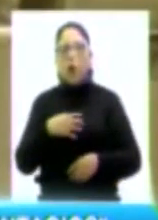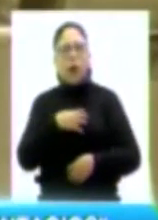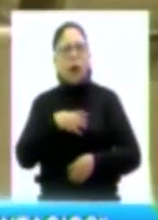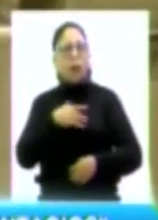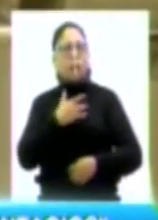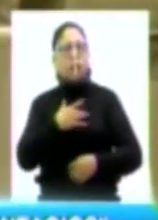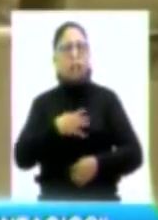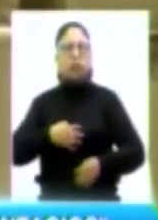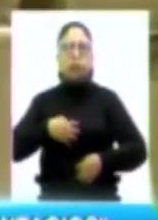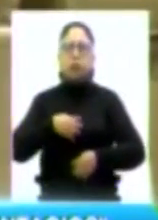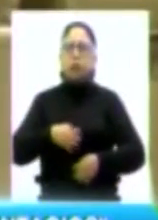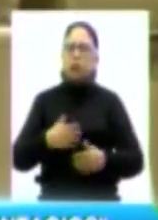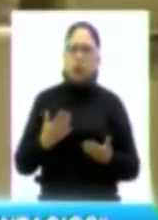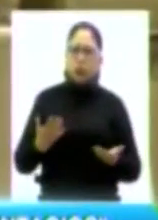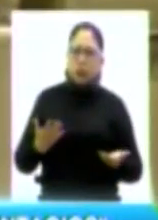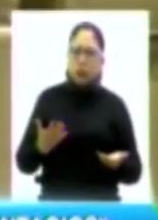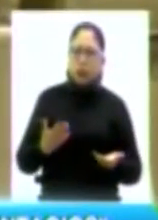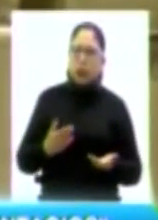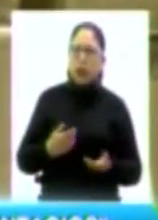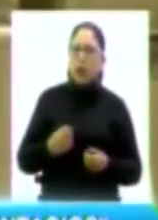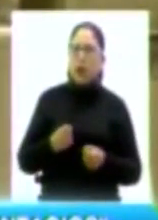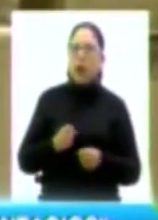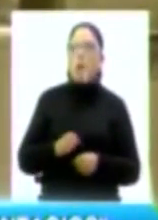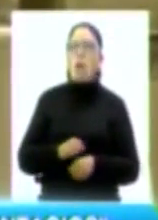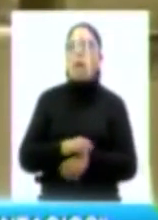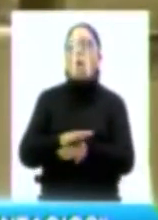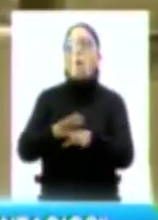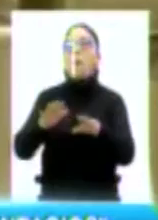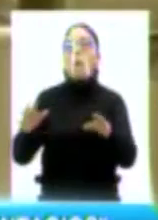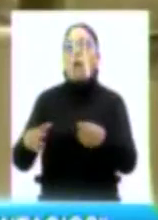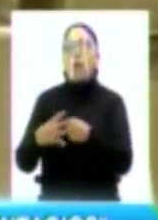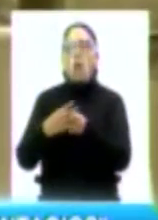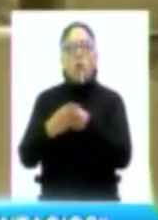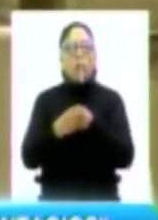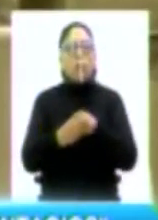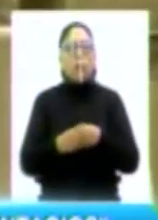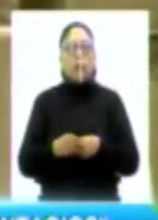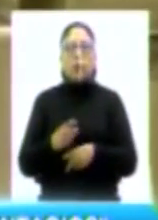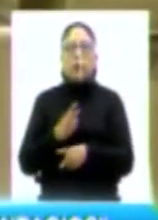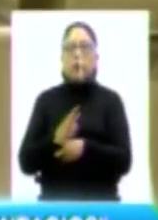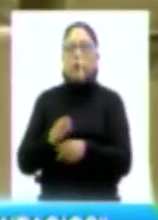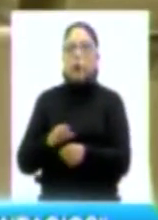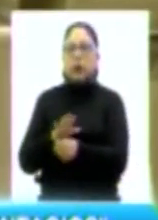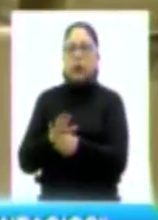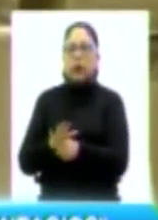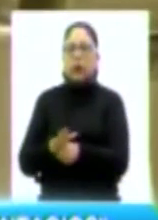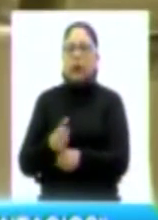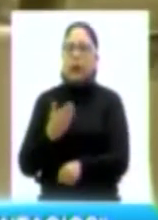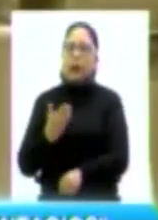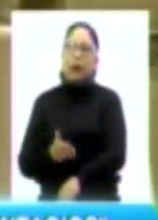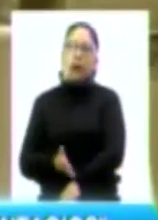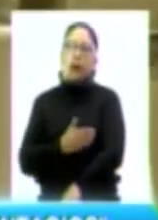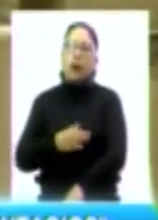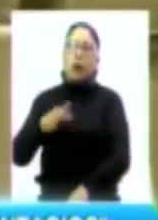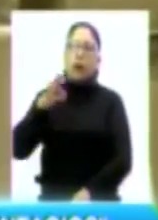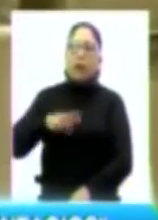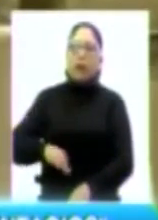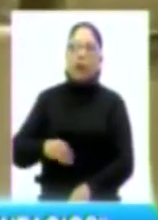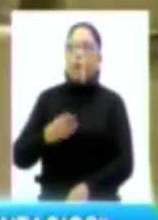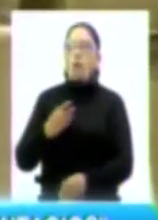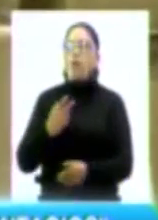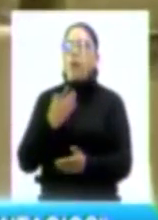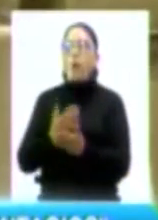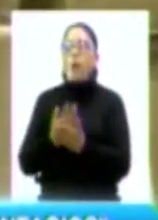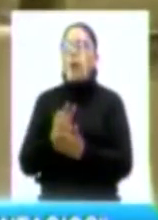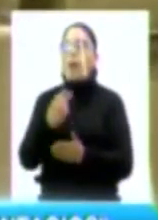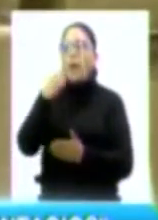que continúan contagiando a la población y que ahora van a ser detectados de manera rápida. De esta manera